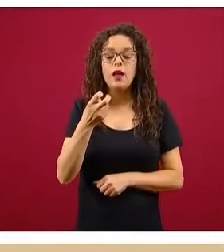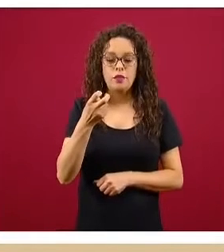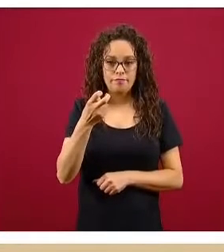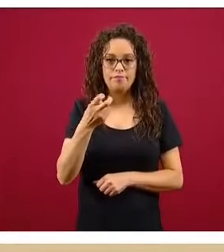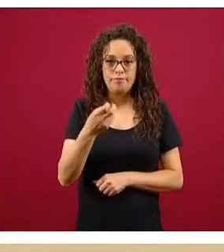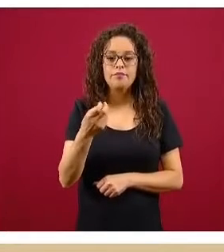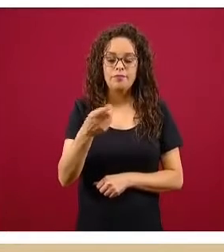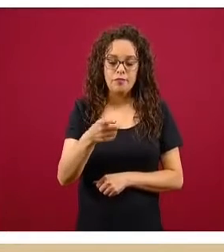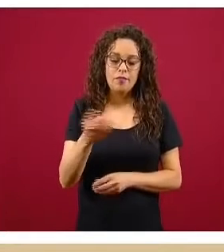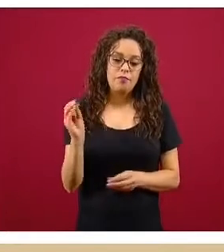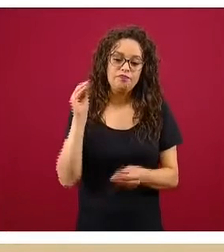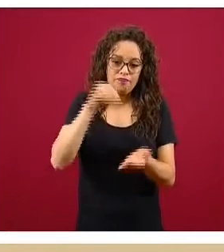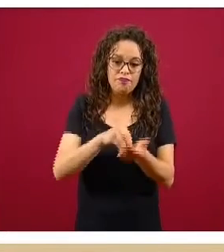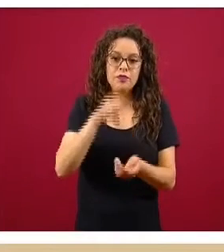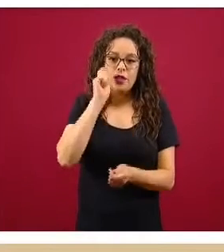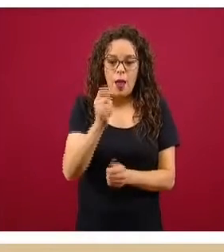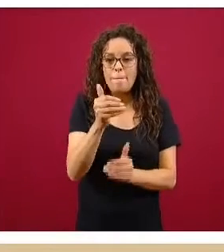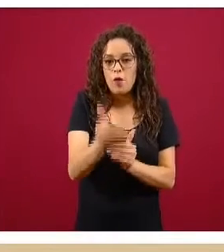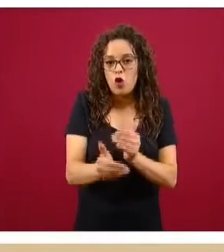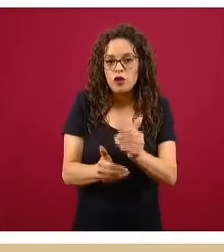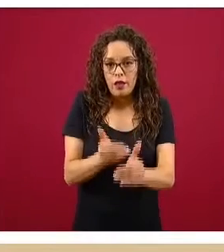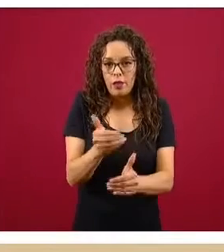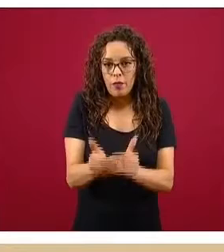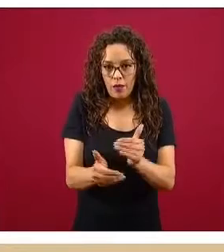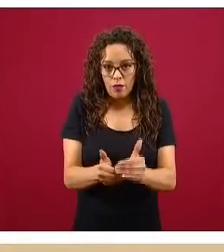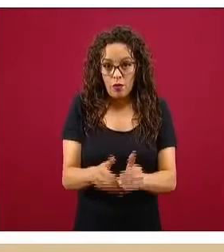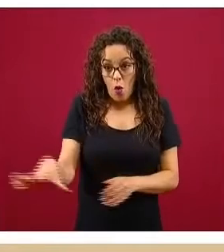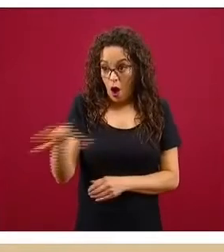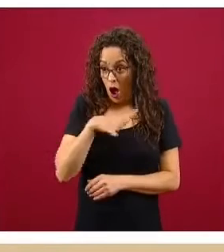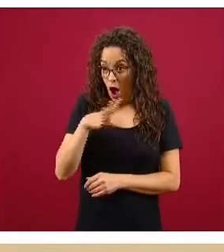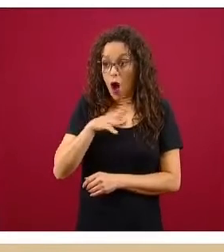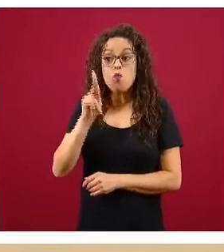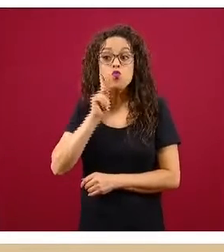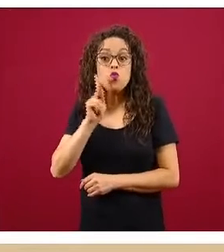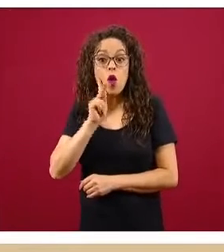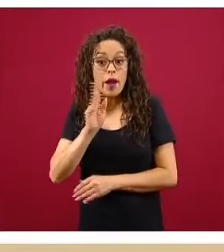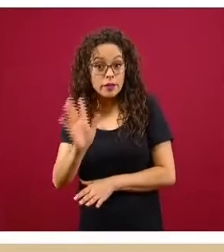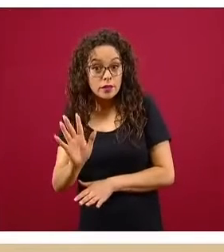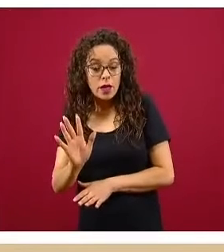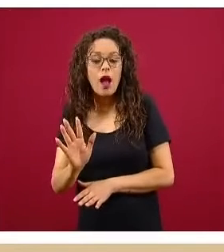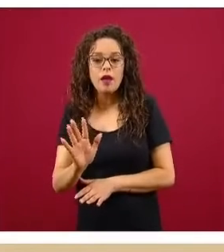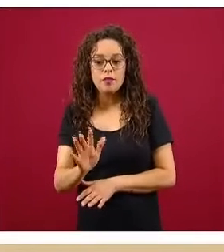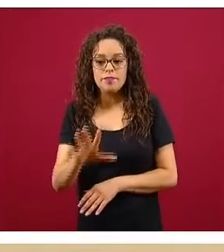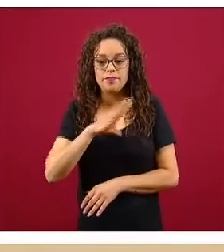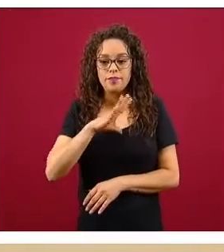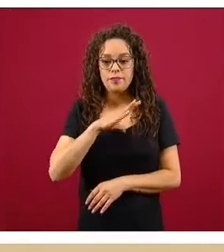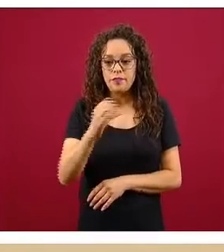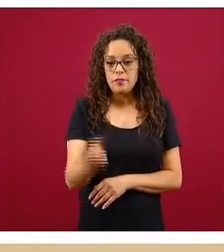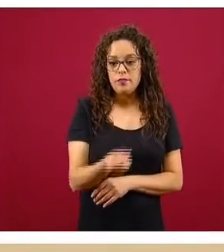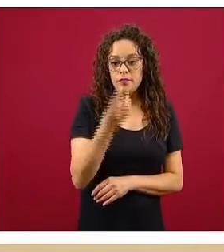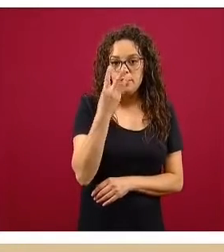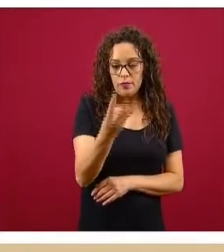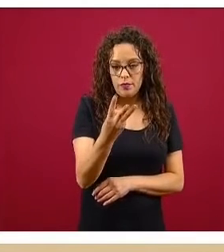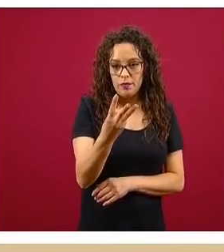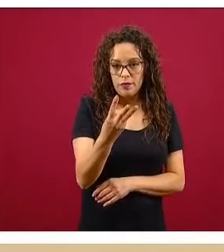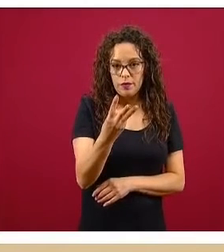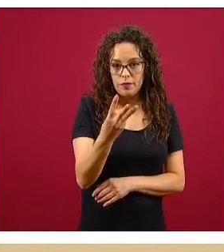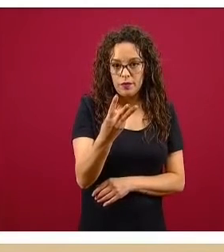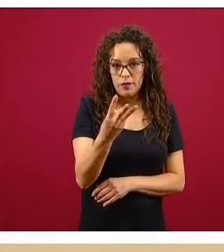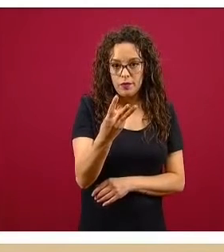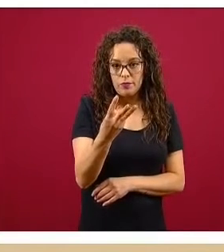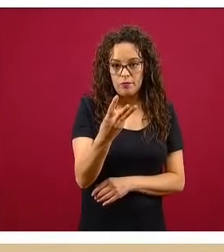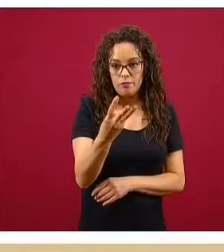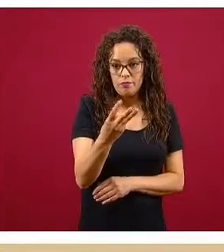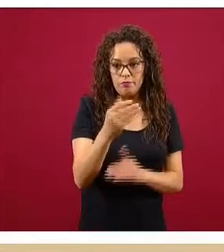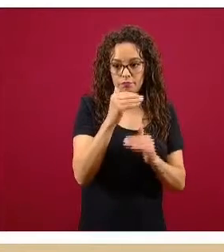este procedimiento. Si tenemos una muestra de laboratorio, hay 3 estadios en los cuales se pueden encontrar